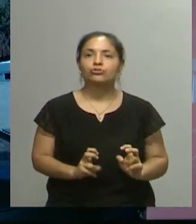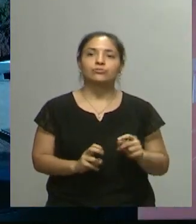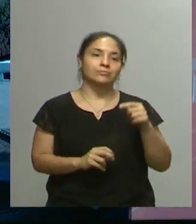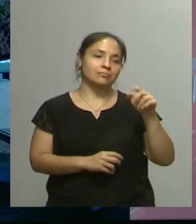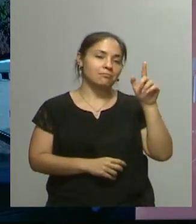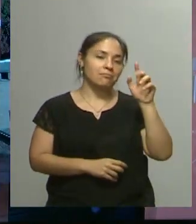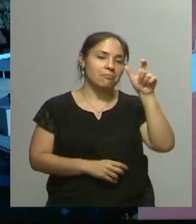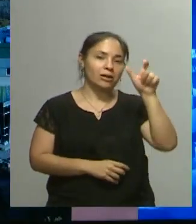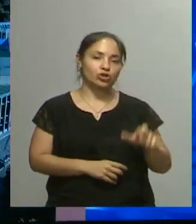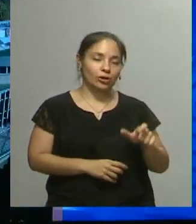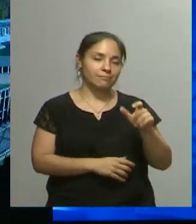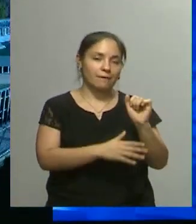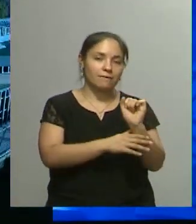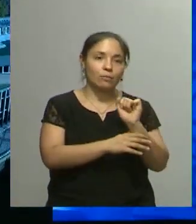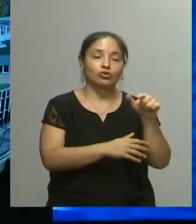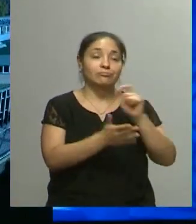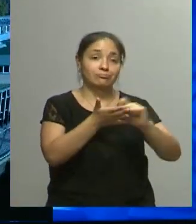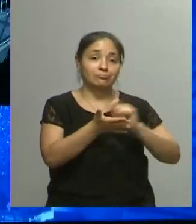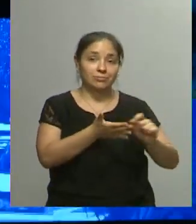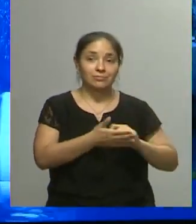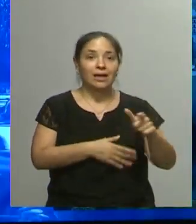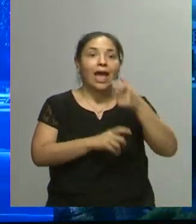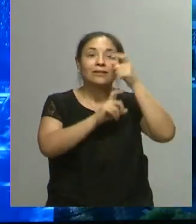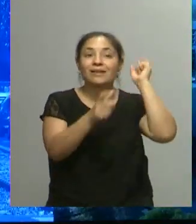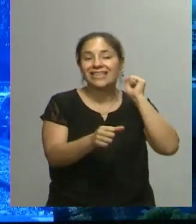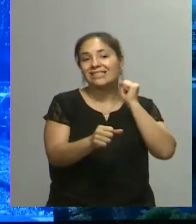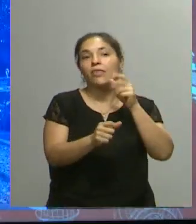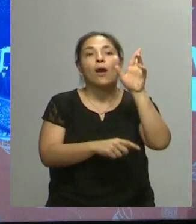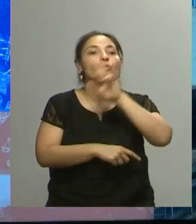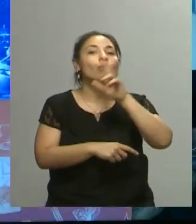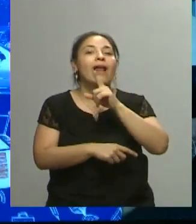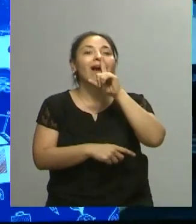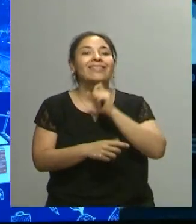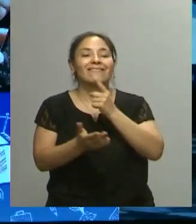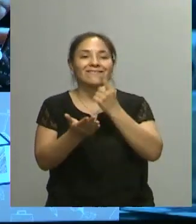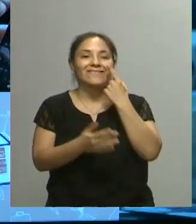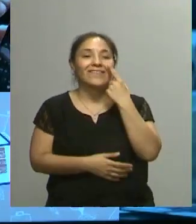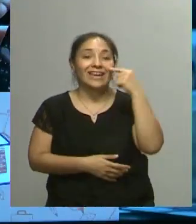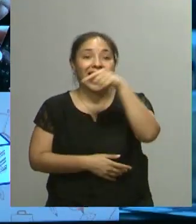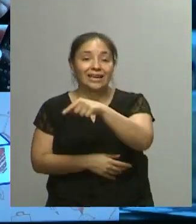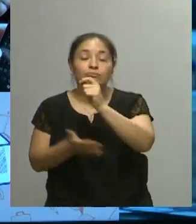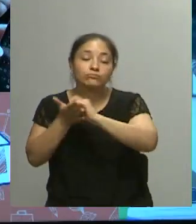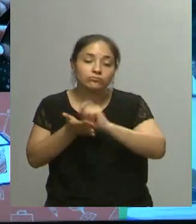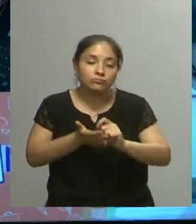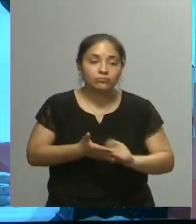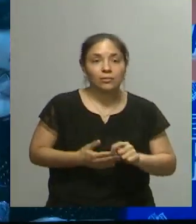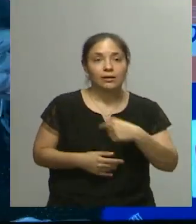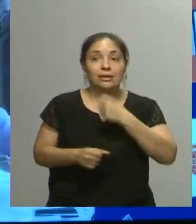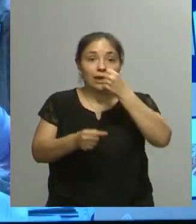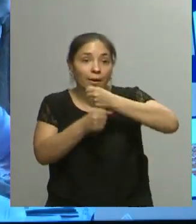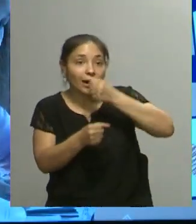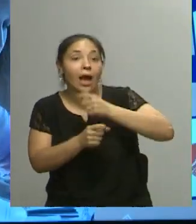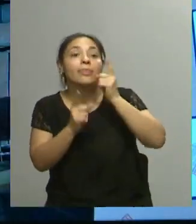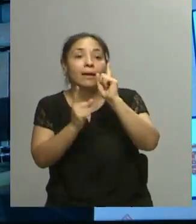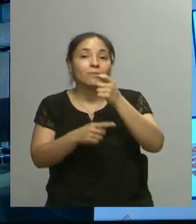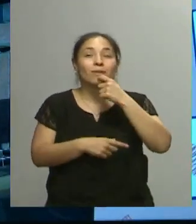Watch está hecha sobre la base de testimonios de mujeres cataríes, entre otras cosas, y lo que dicen es, por ejemplo, no solo para trabajar, sino para acceder a